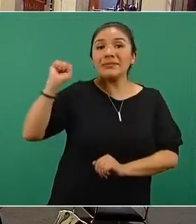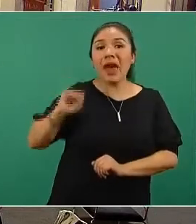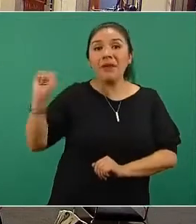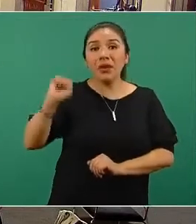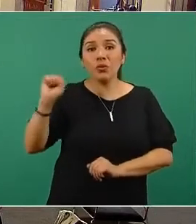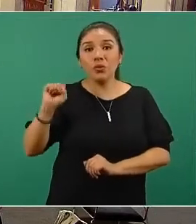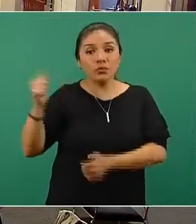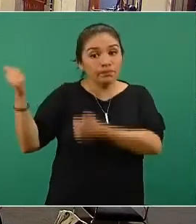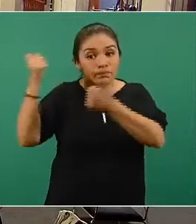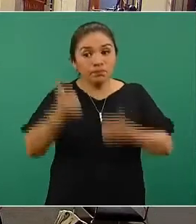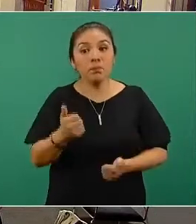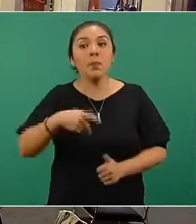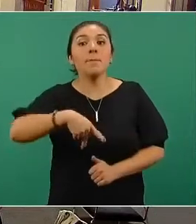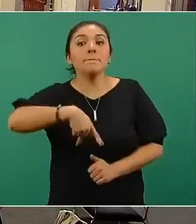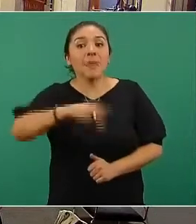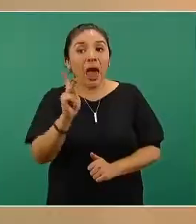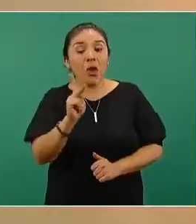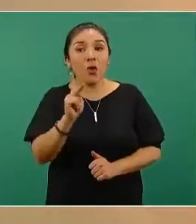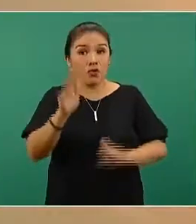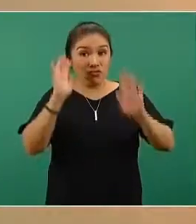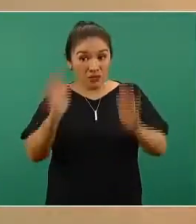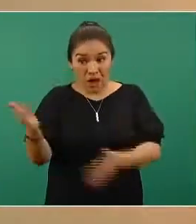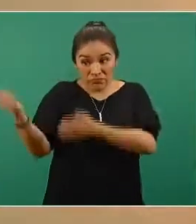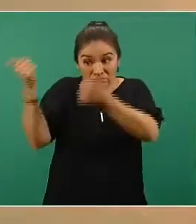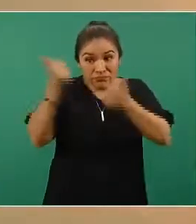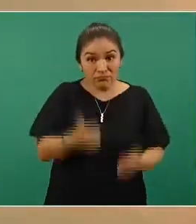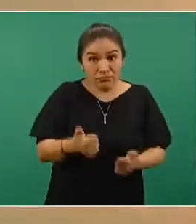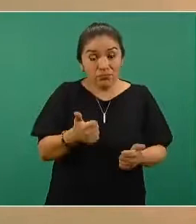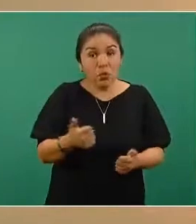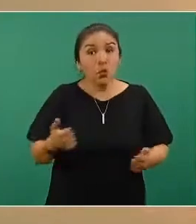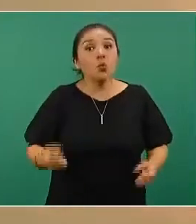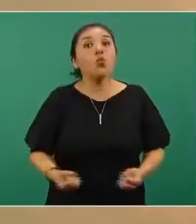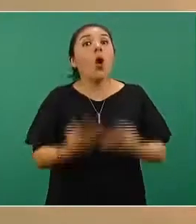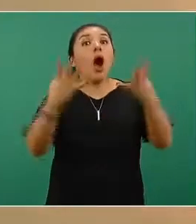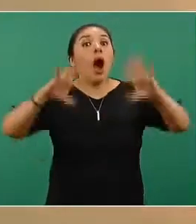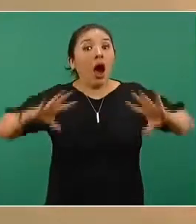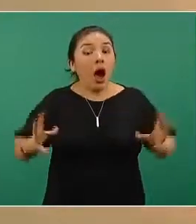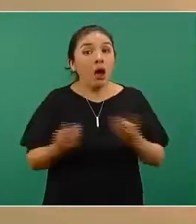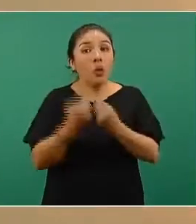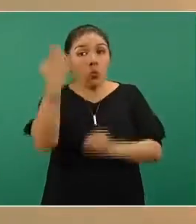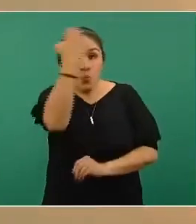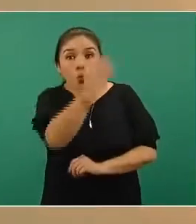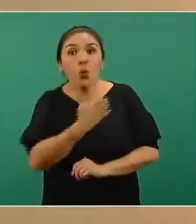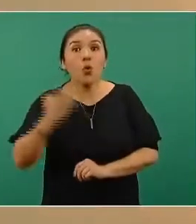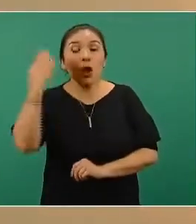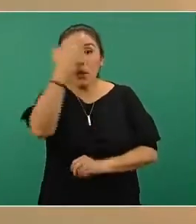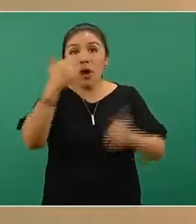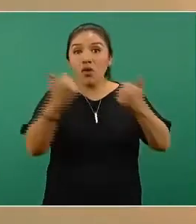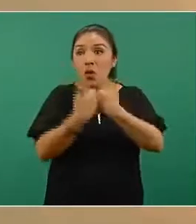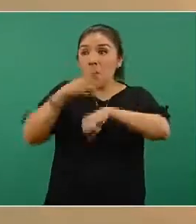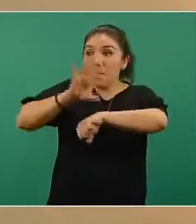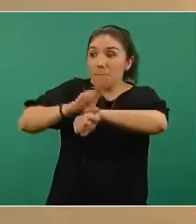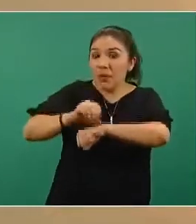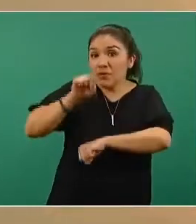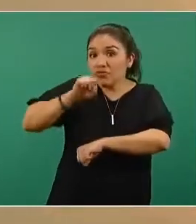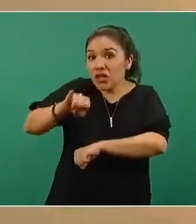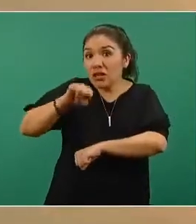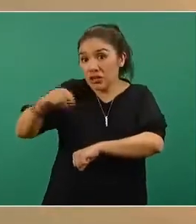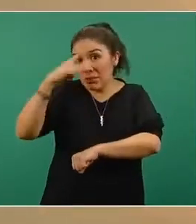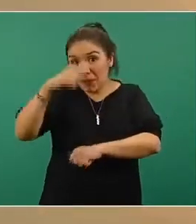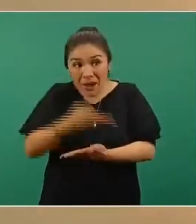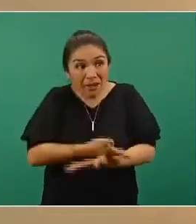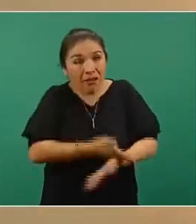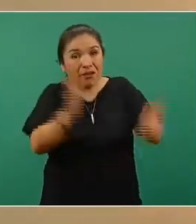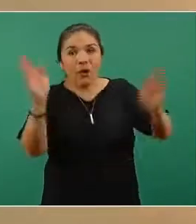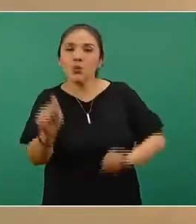pasado. Sin embargo, no se recibió el número total de las pruebas analíticas que se requieren para